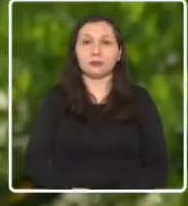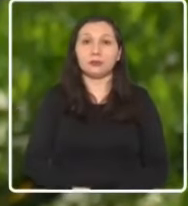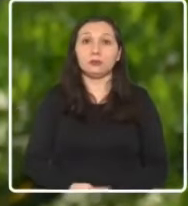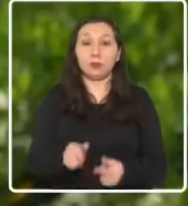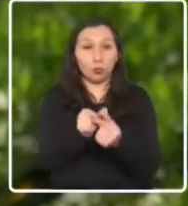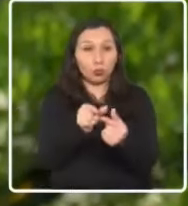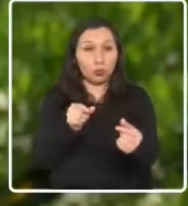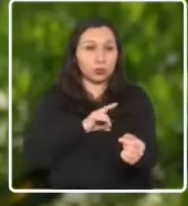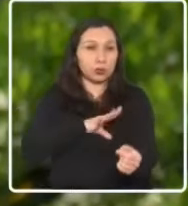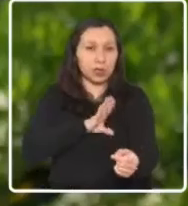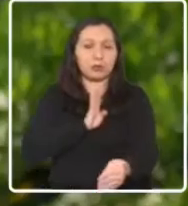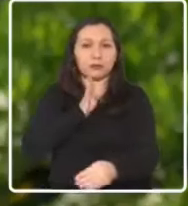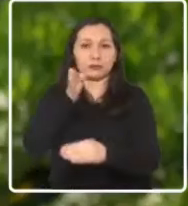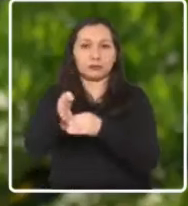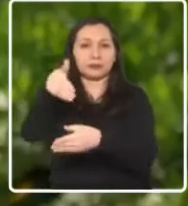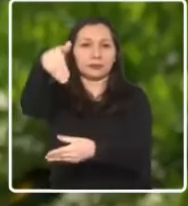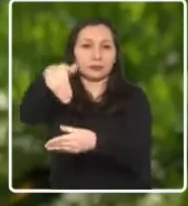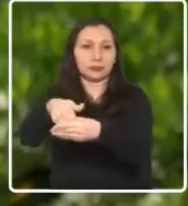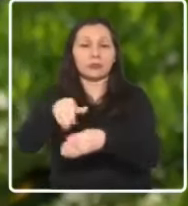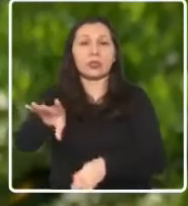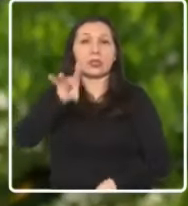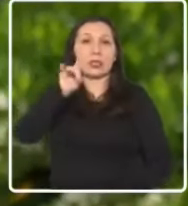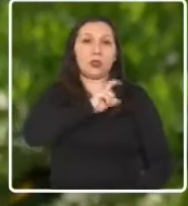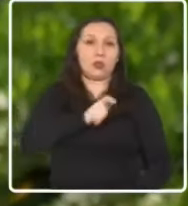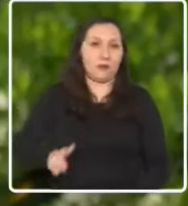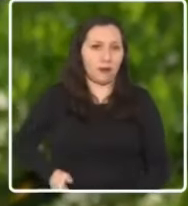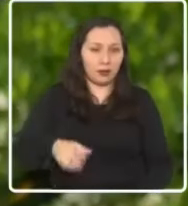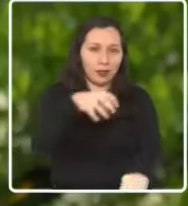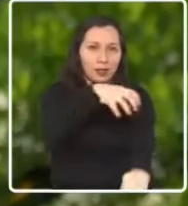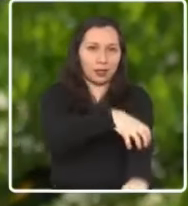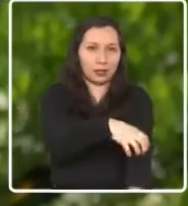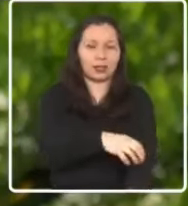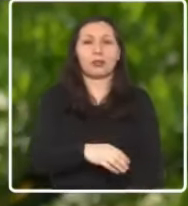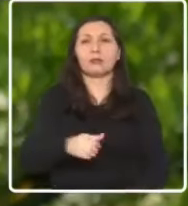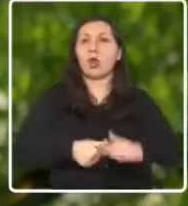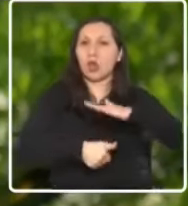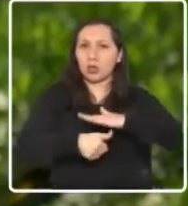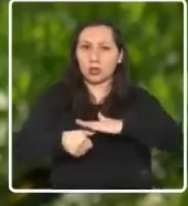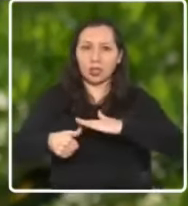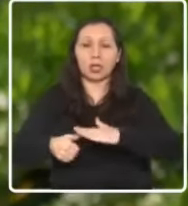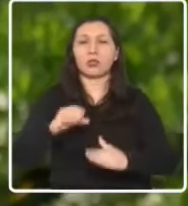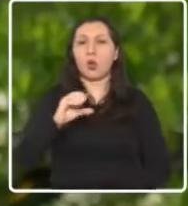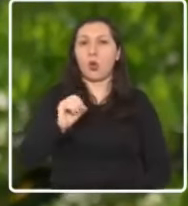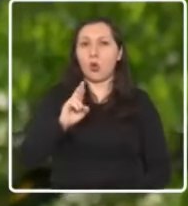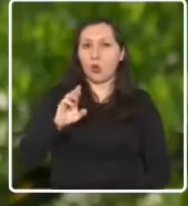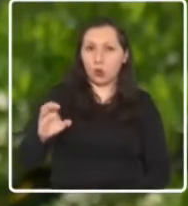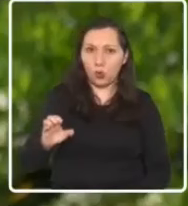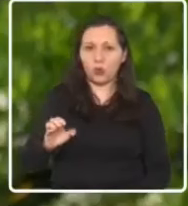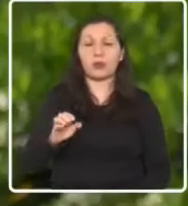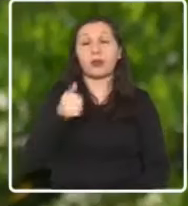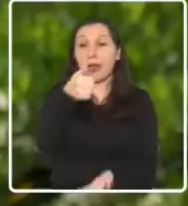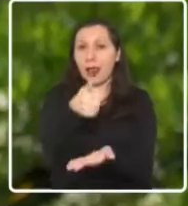todo Chile acudirá a las urnas a elegir gobernadores regionales, concejales, consejeros regionales